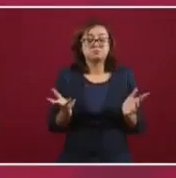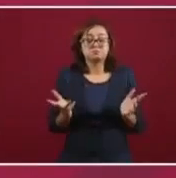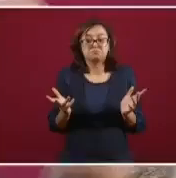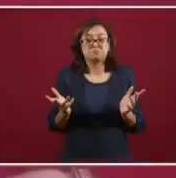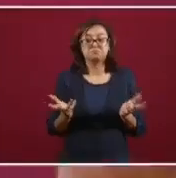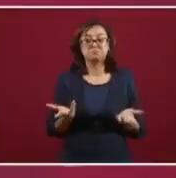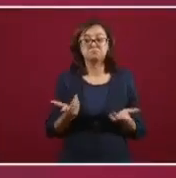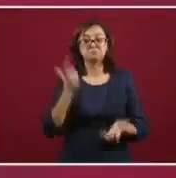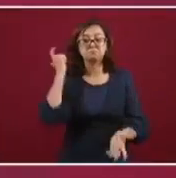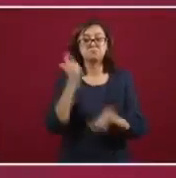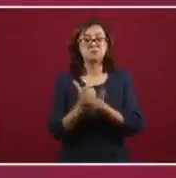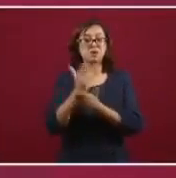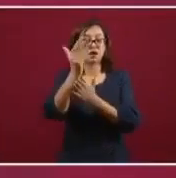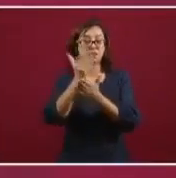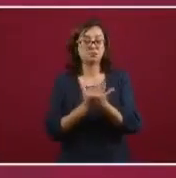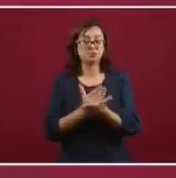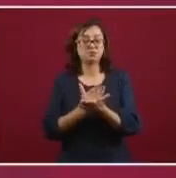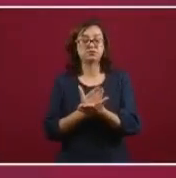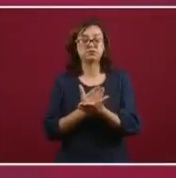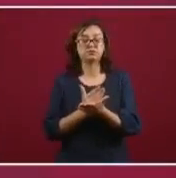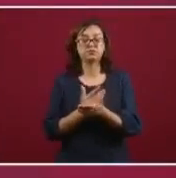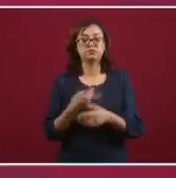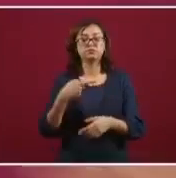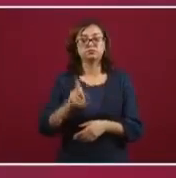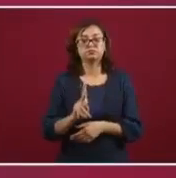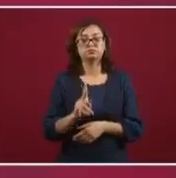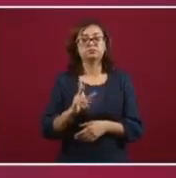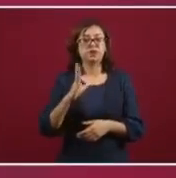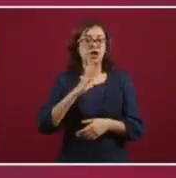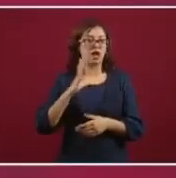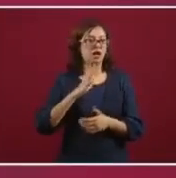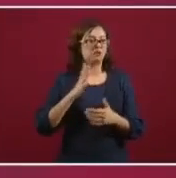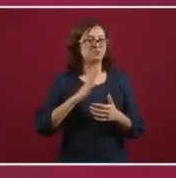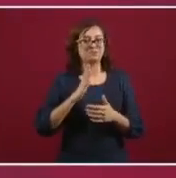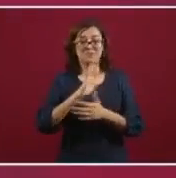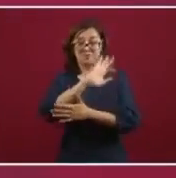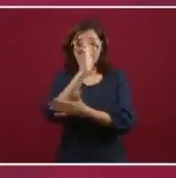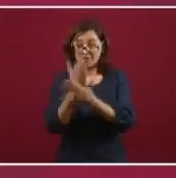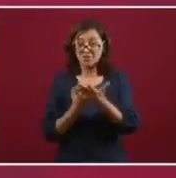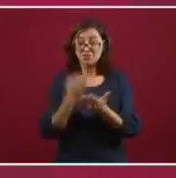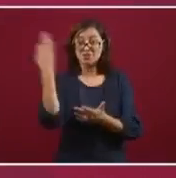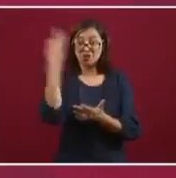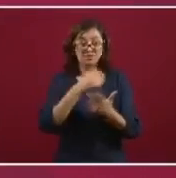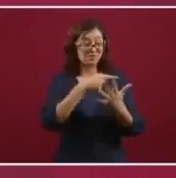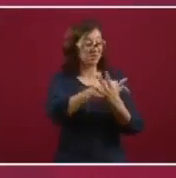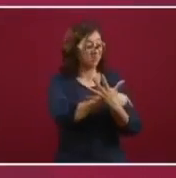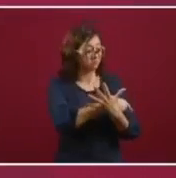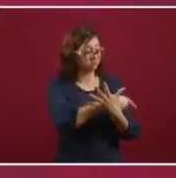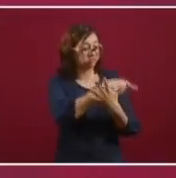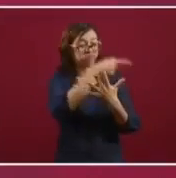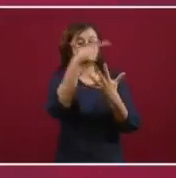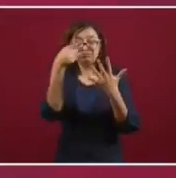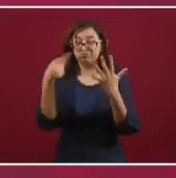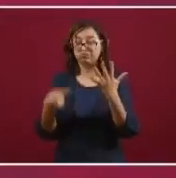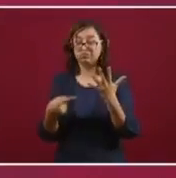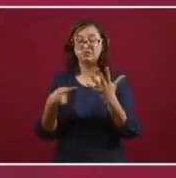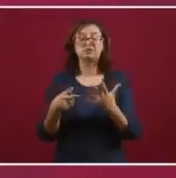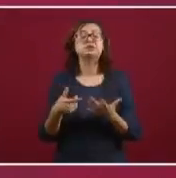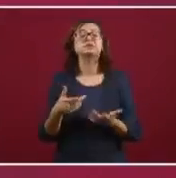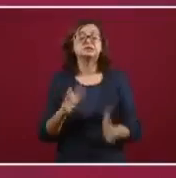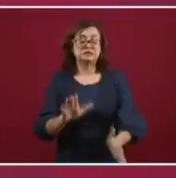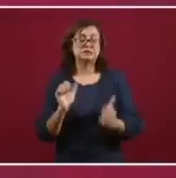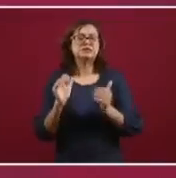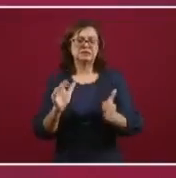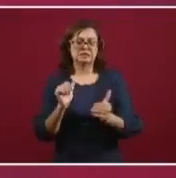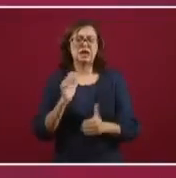y pagar menos de lo que te hubiera tocado pagar. Pero tiene muchas aristas el tema de la facturación falsa. No tiene un efecto recaudatorio, pero